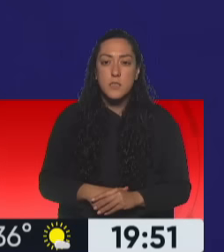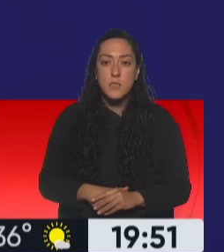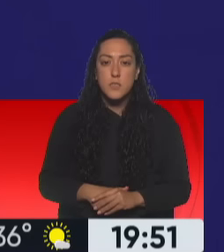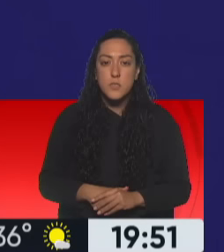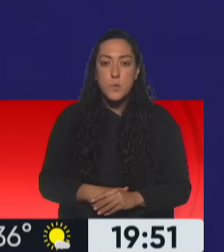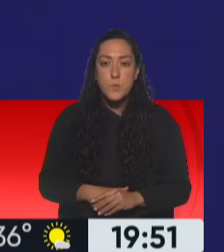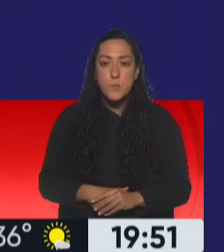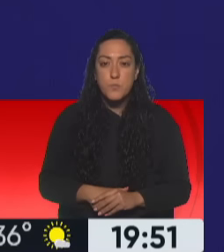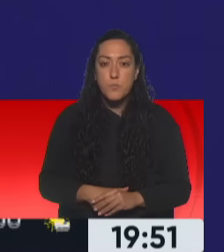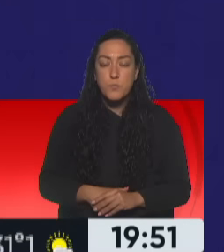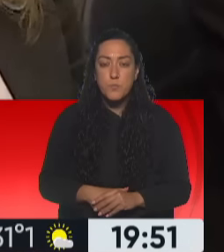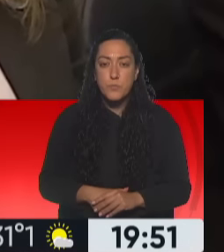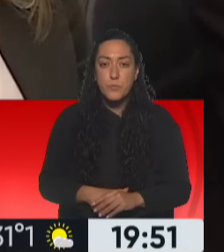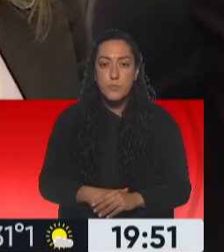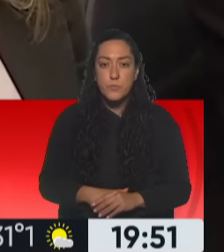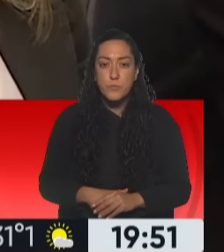solamente